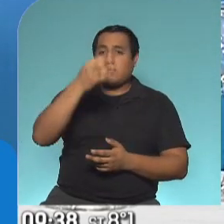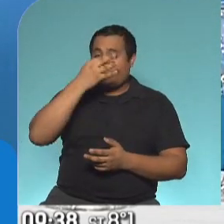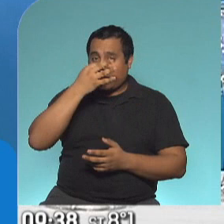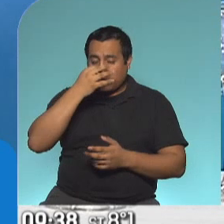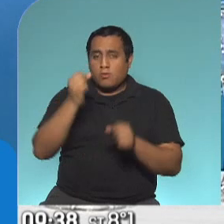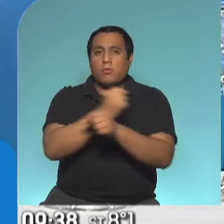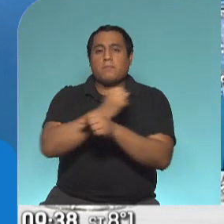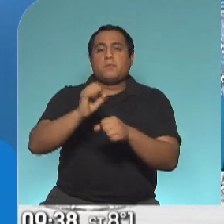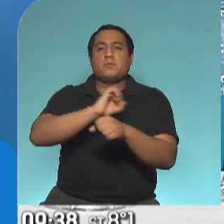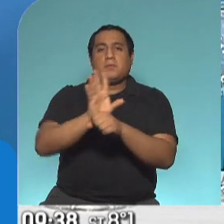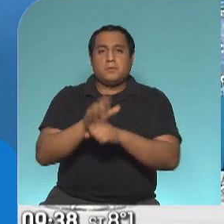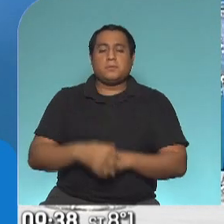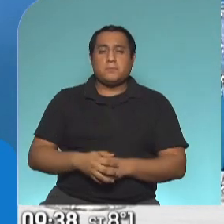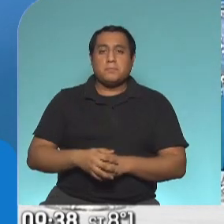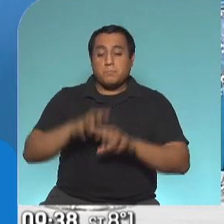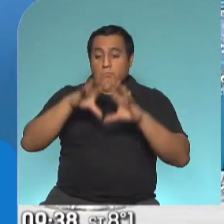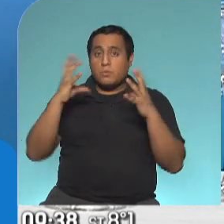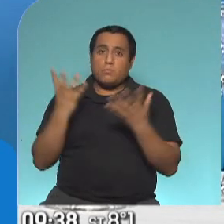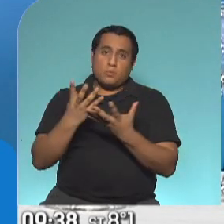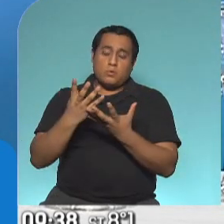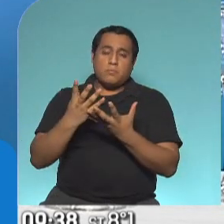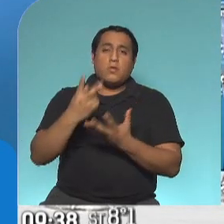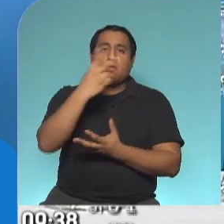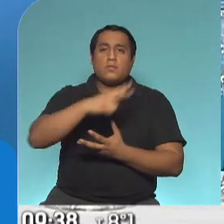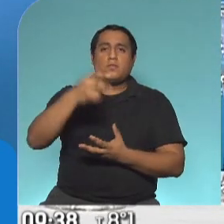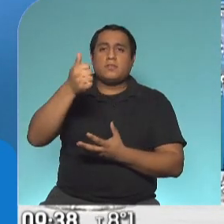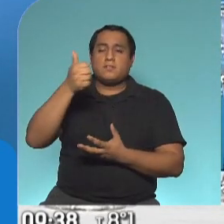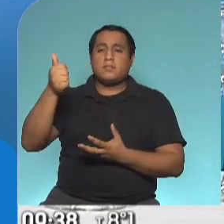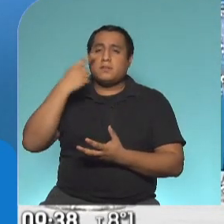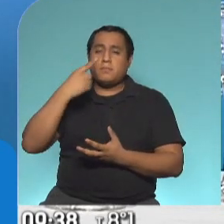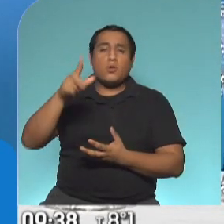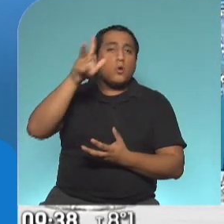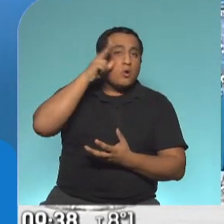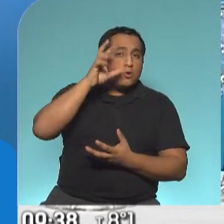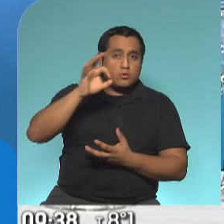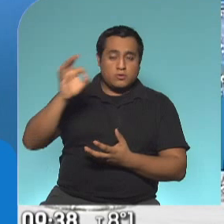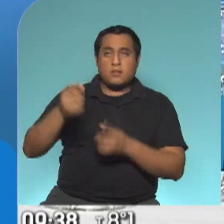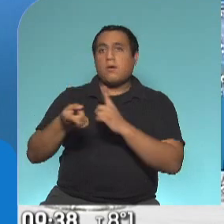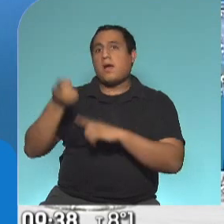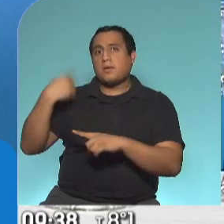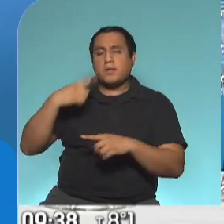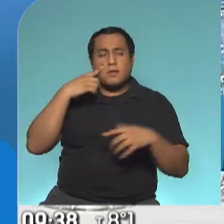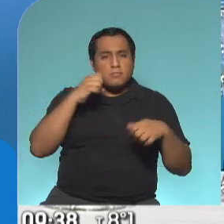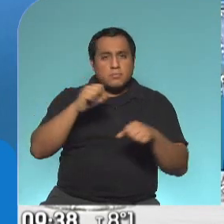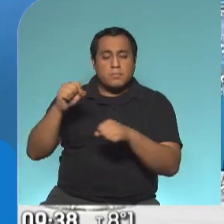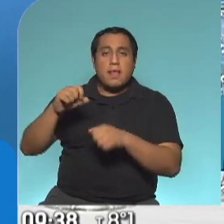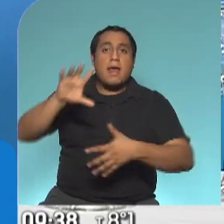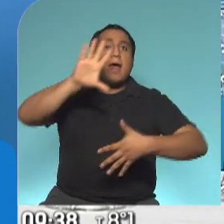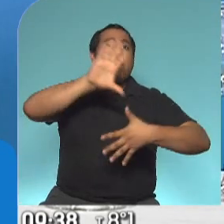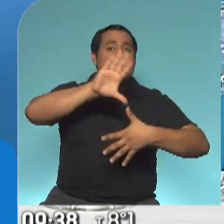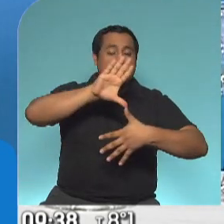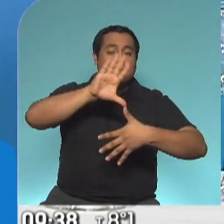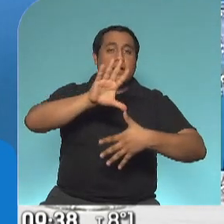casos confirmados en el mundo 266 mil 800 en la jornada de ayer américa está